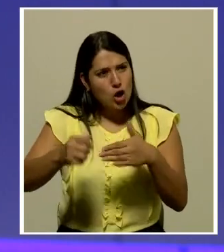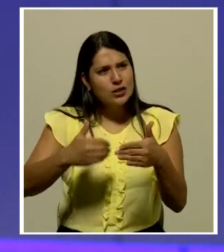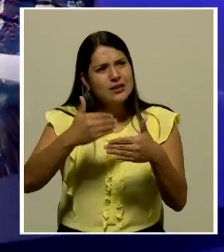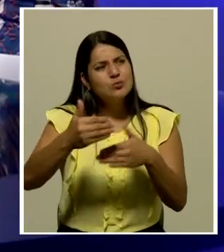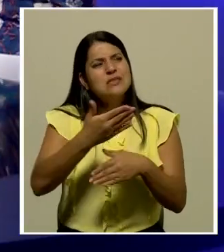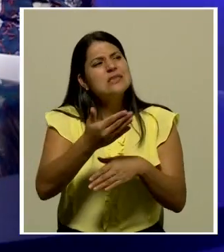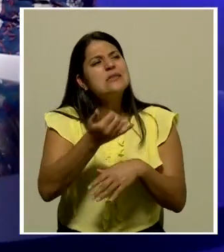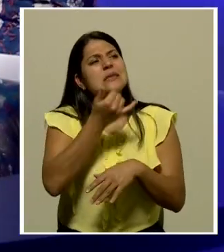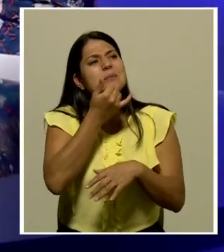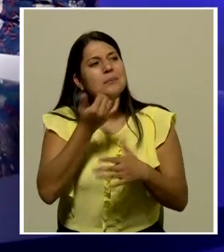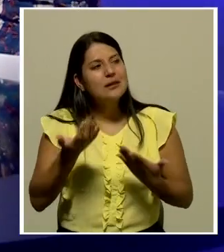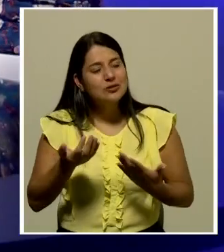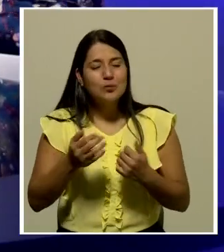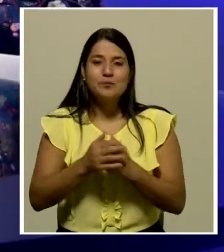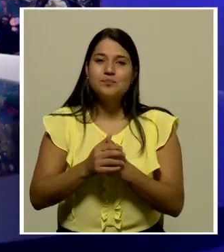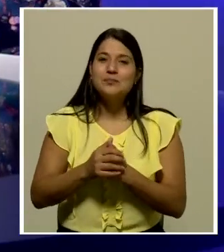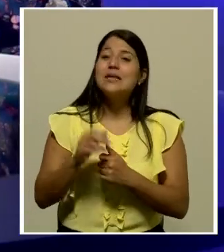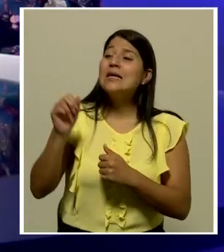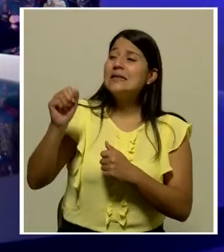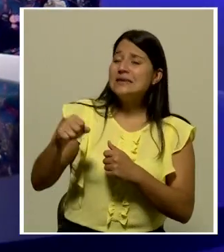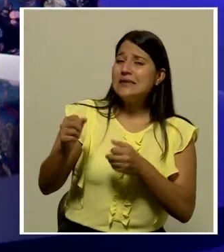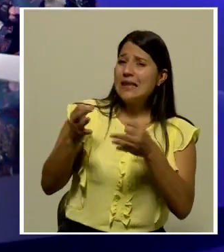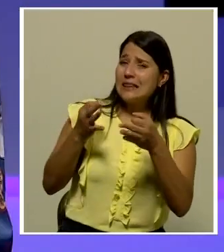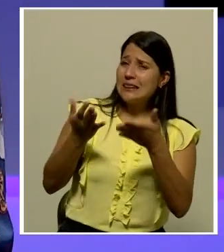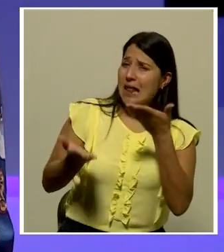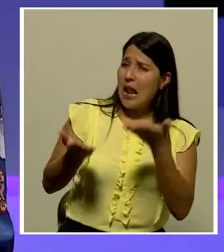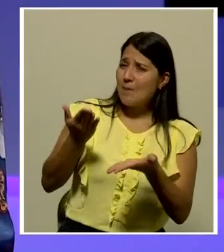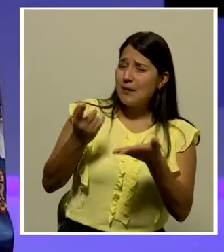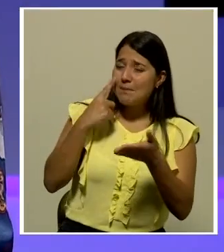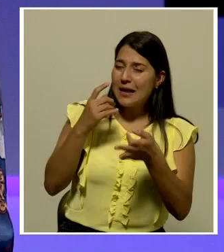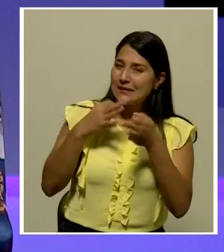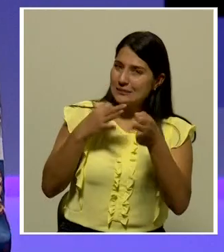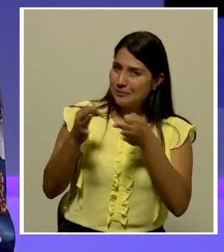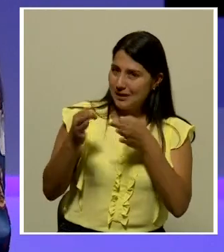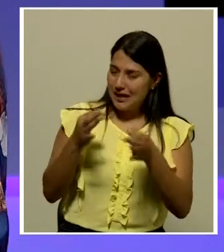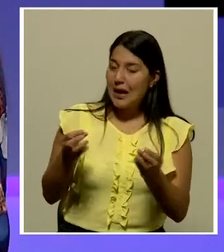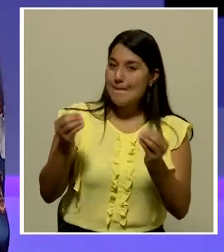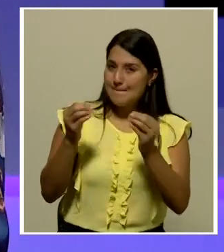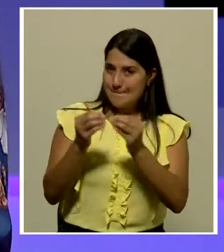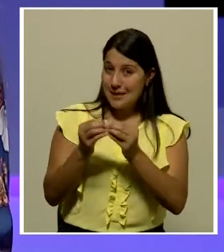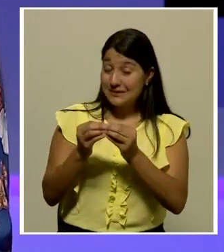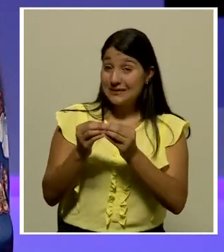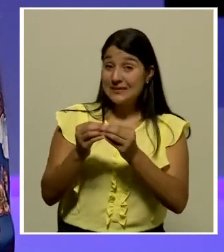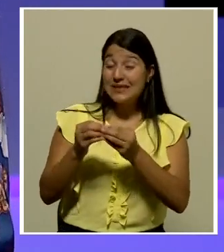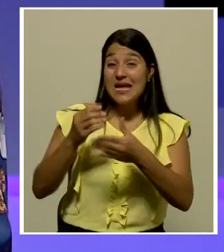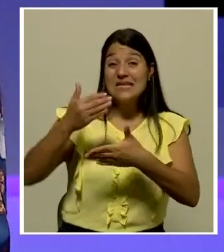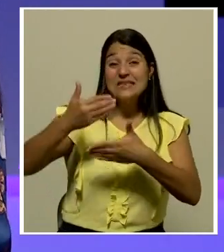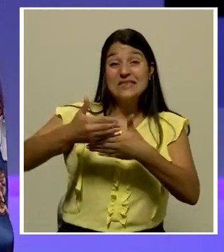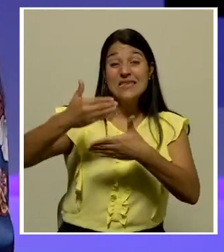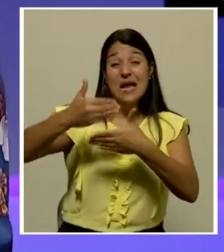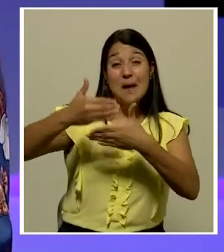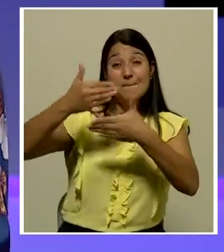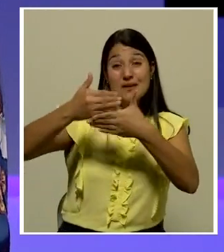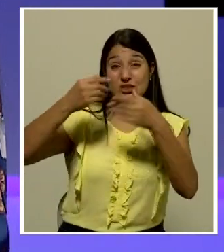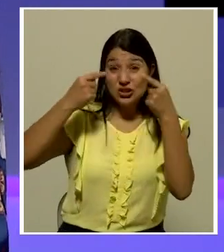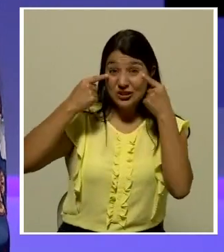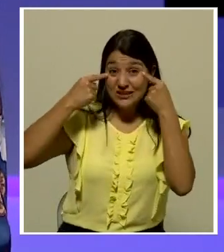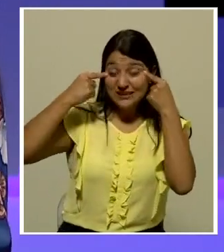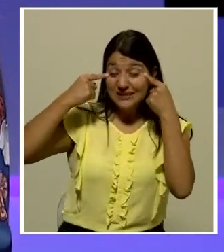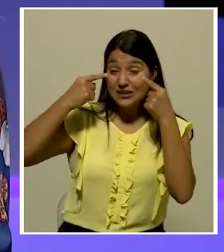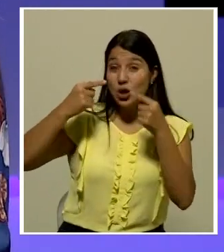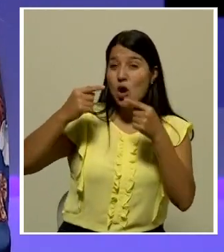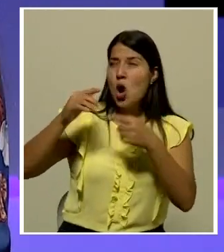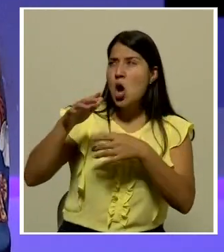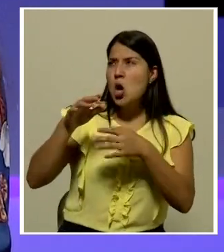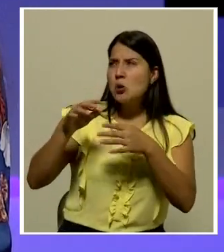fue lo que pasó? Sí, tal vez para poner un poco en contexto, ¿verdad? El cementazo se empieza a dar a conocer como